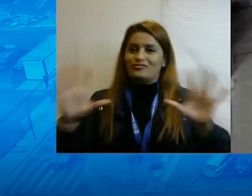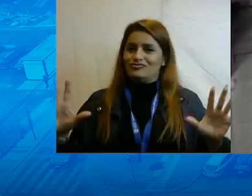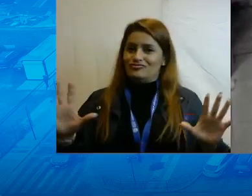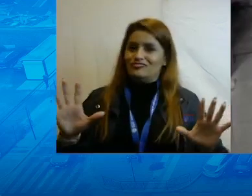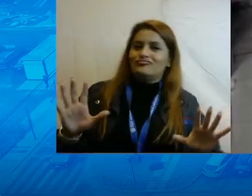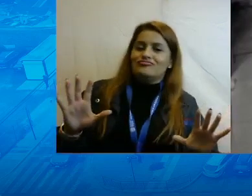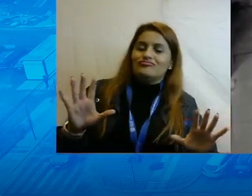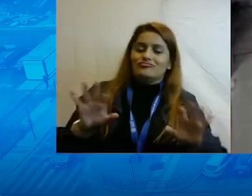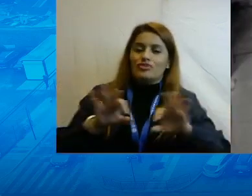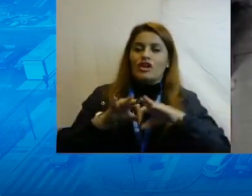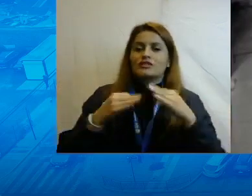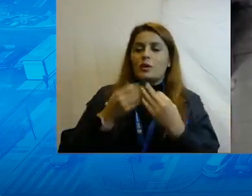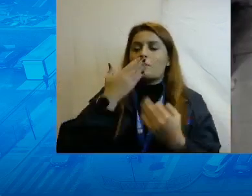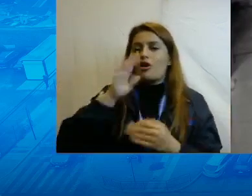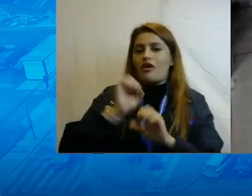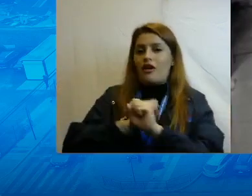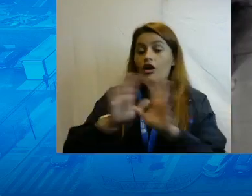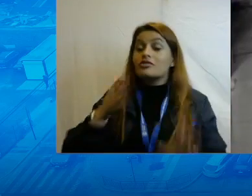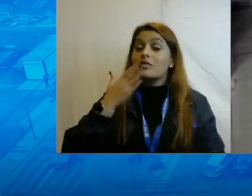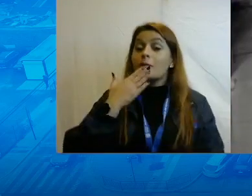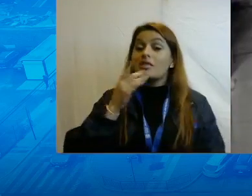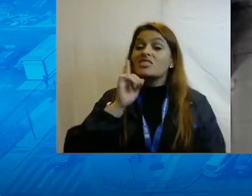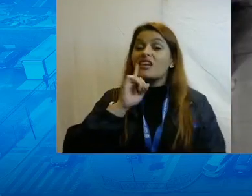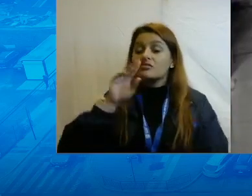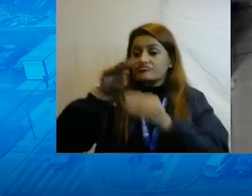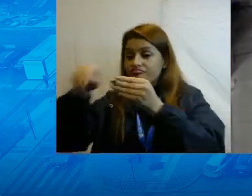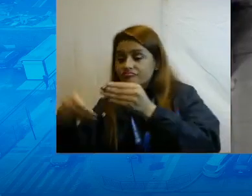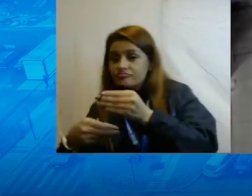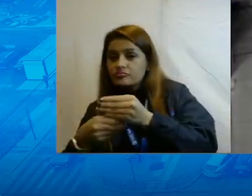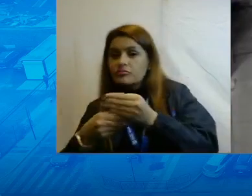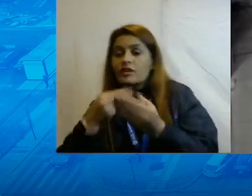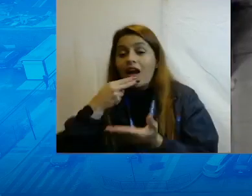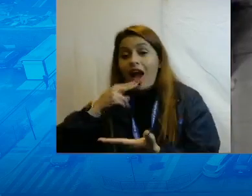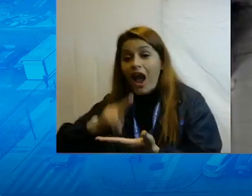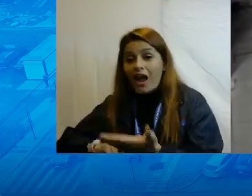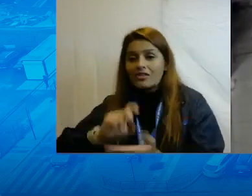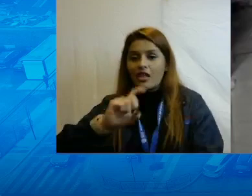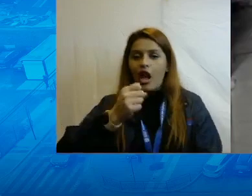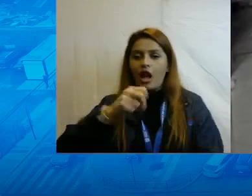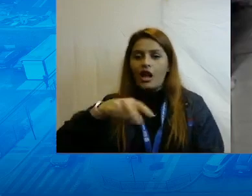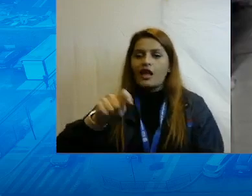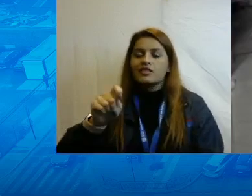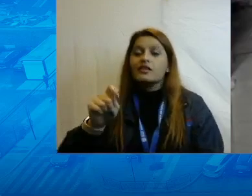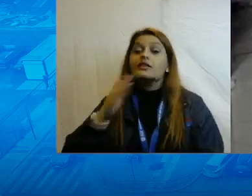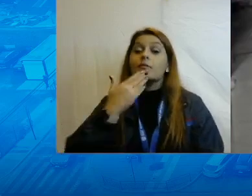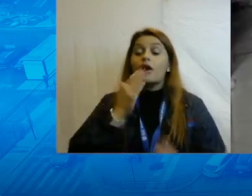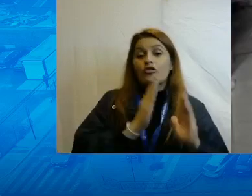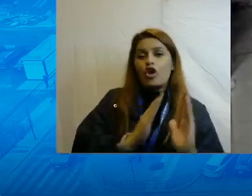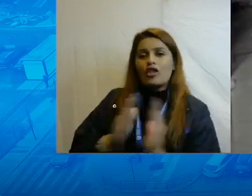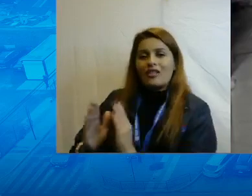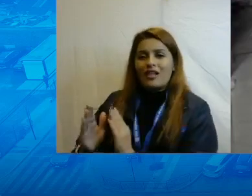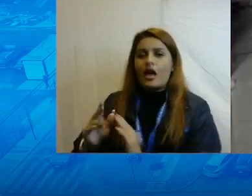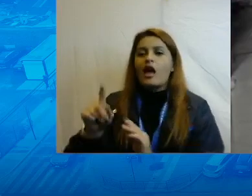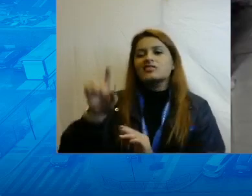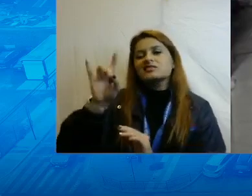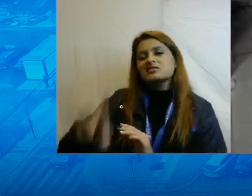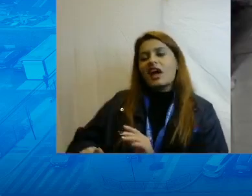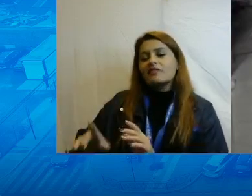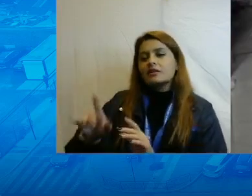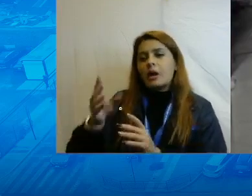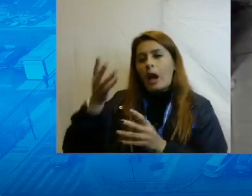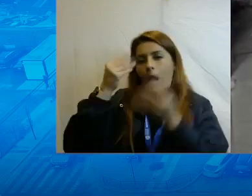las organizaciones. También viene con un anexo, que es la carta Gantt. Como sabemos, las organizaciones se están